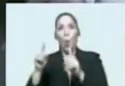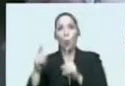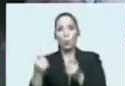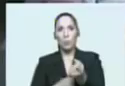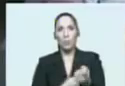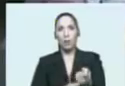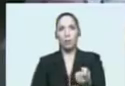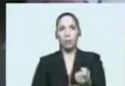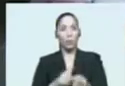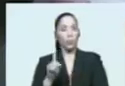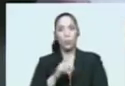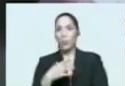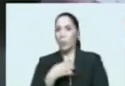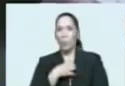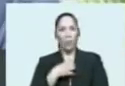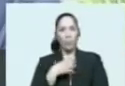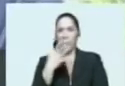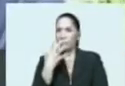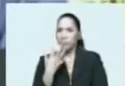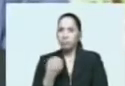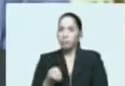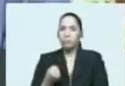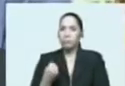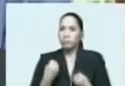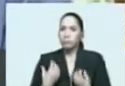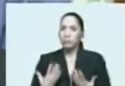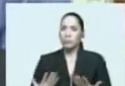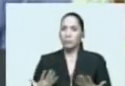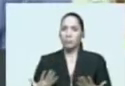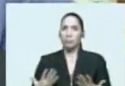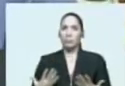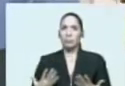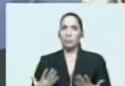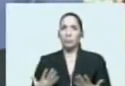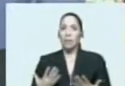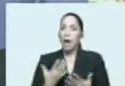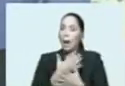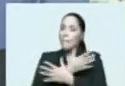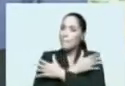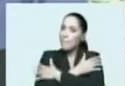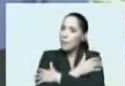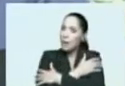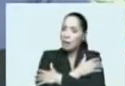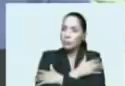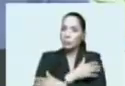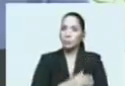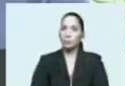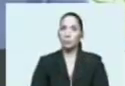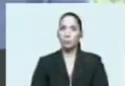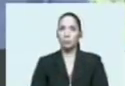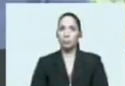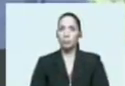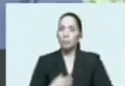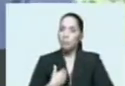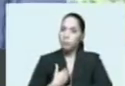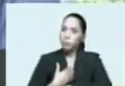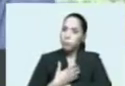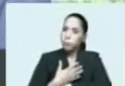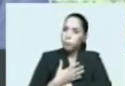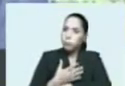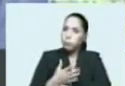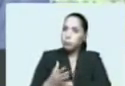no podíamos entender muy bien fueron abrazos que se proyectaron hacia el